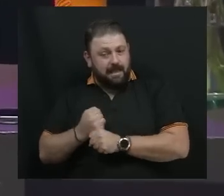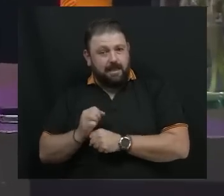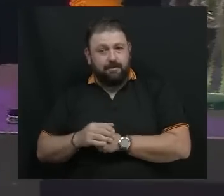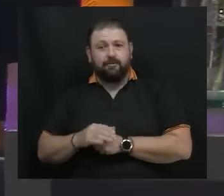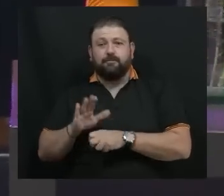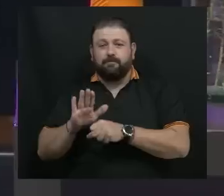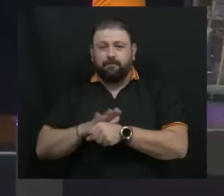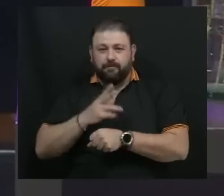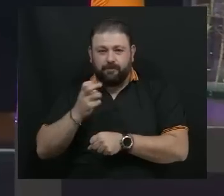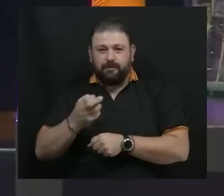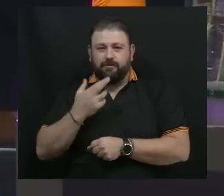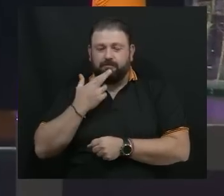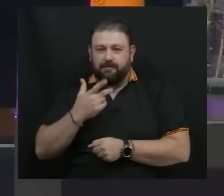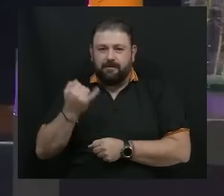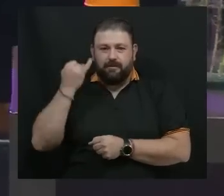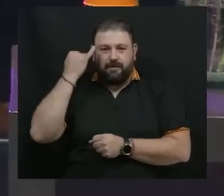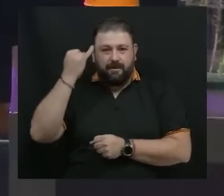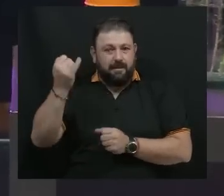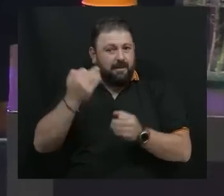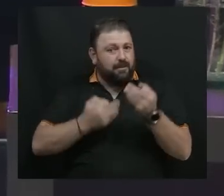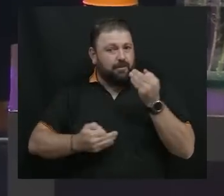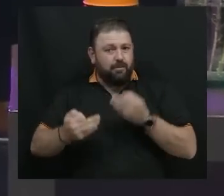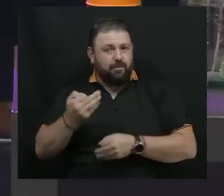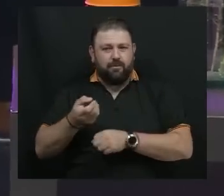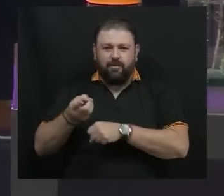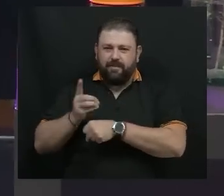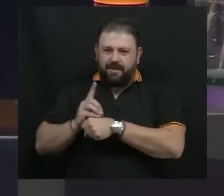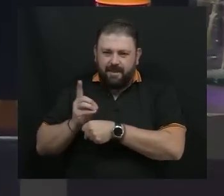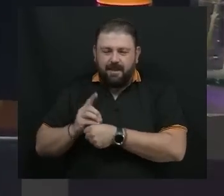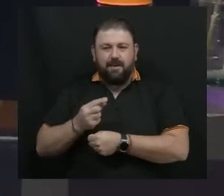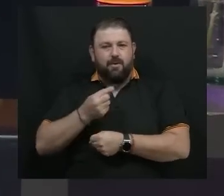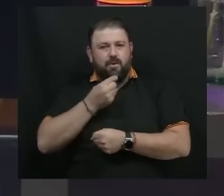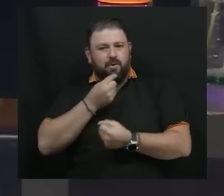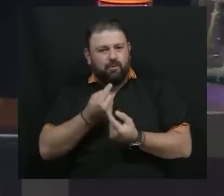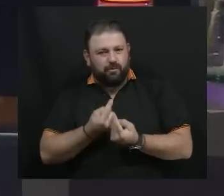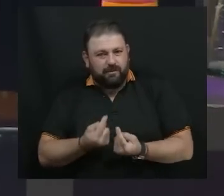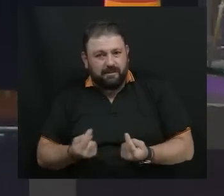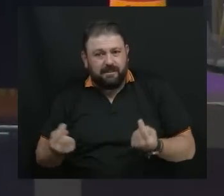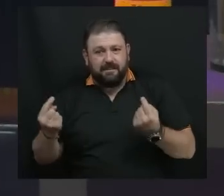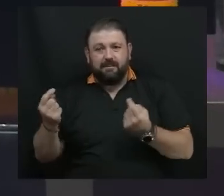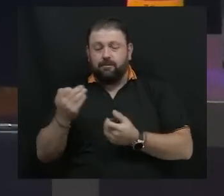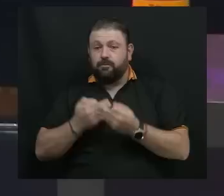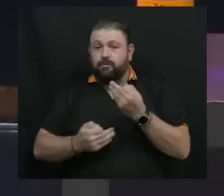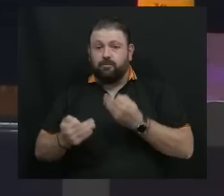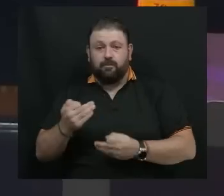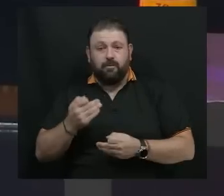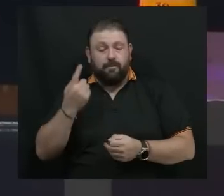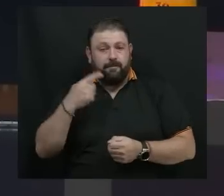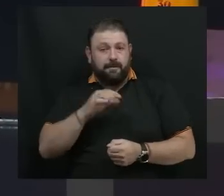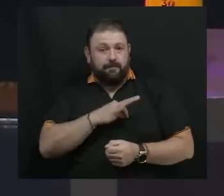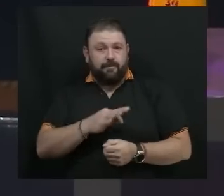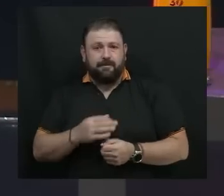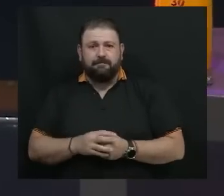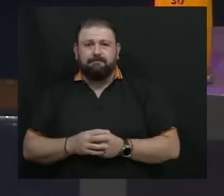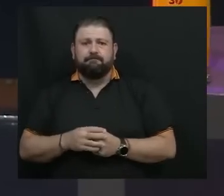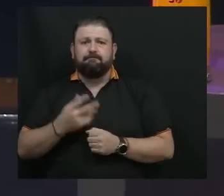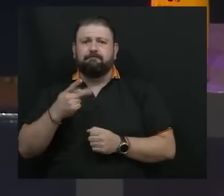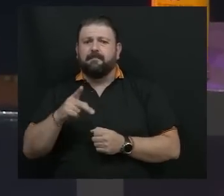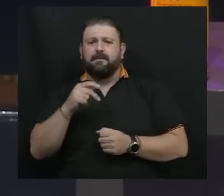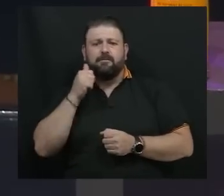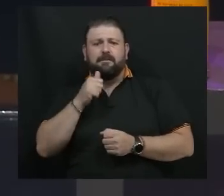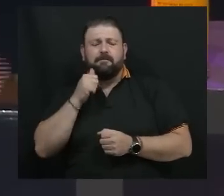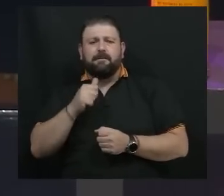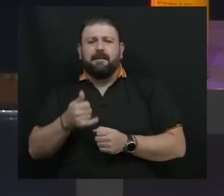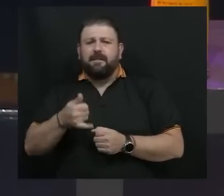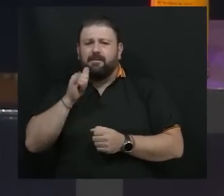tomarlo en los cambios de clima, todos los días, los niños. Esos días fui al colegio de mi hija y la profesora nos decía, ¿qué es lo que toma Génesis? Que todos